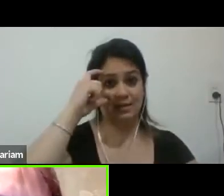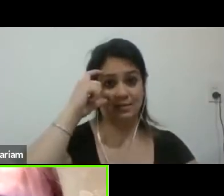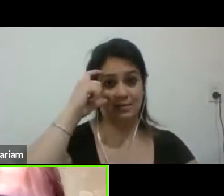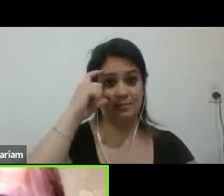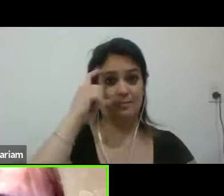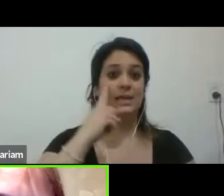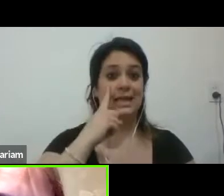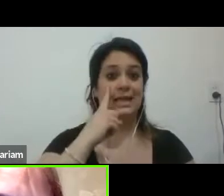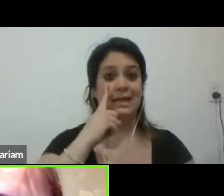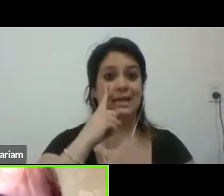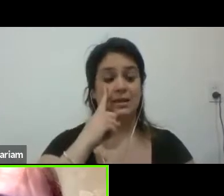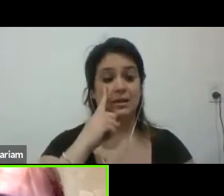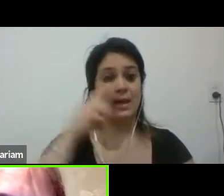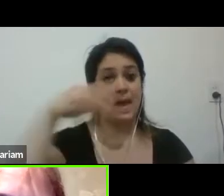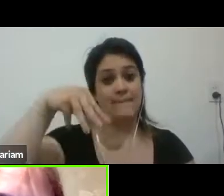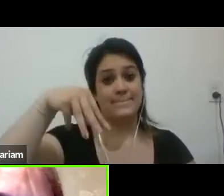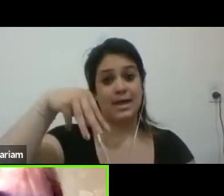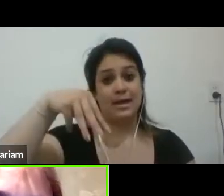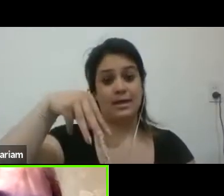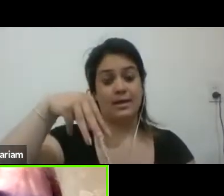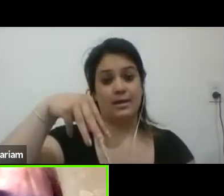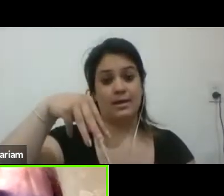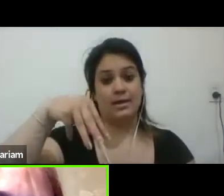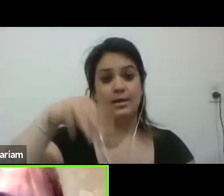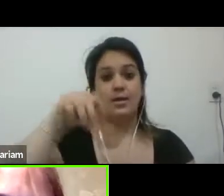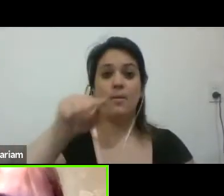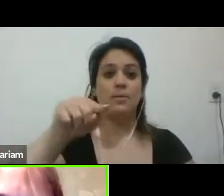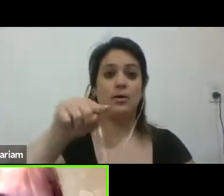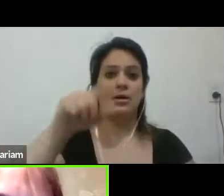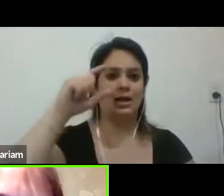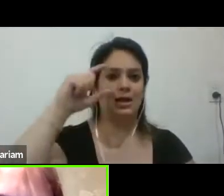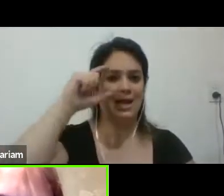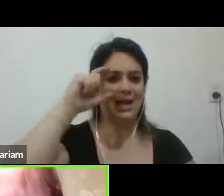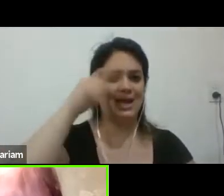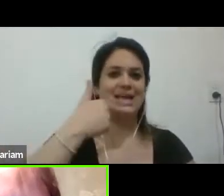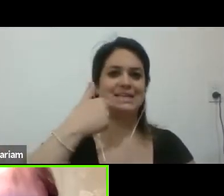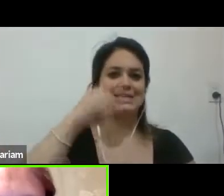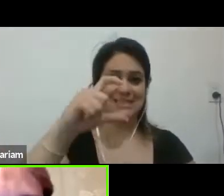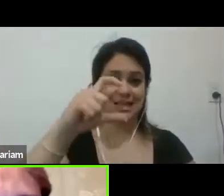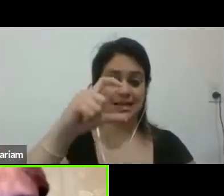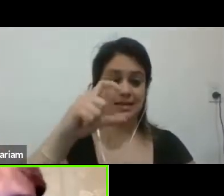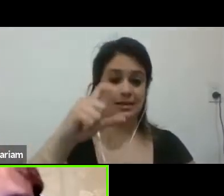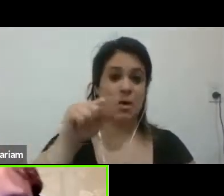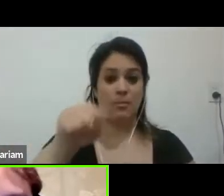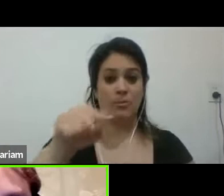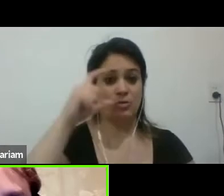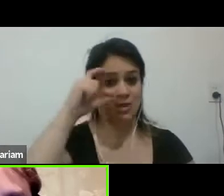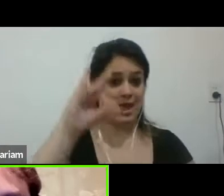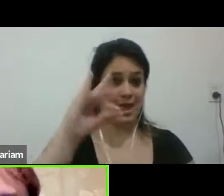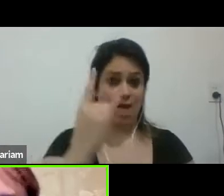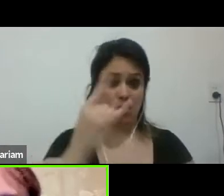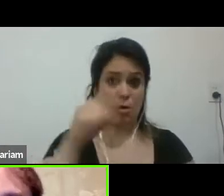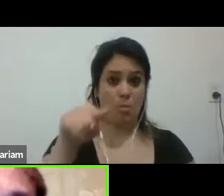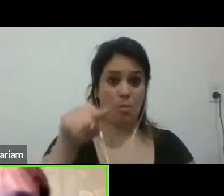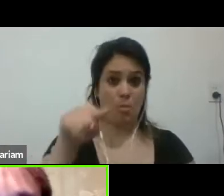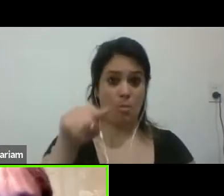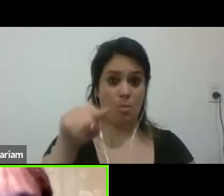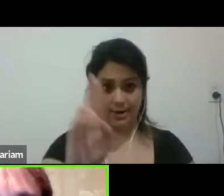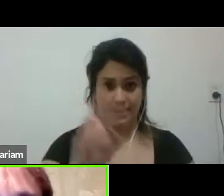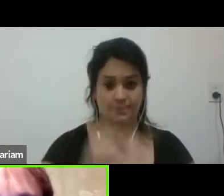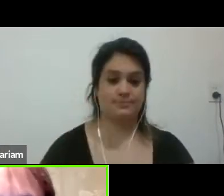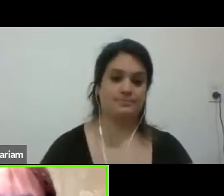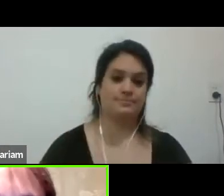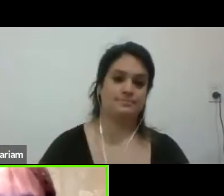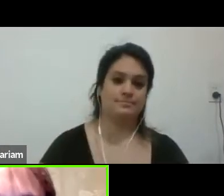y de islas m de malvinas punto etc de escuelas punto edu de educación punto art